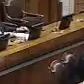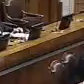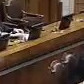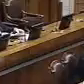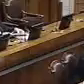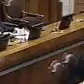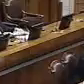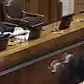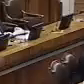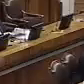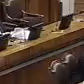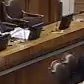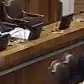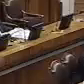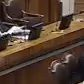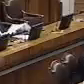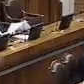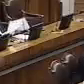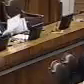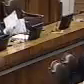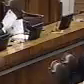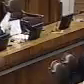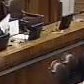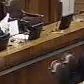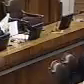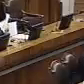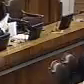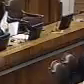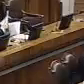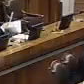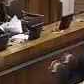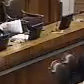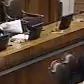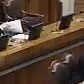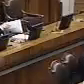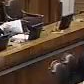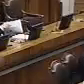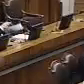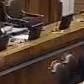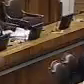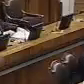¡El partido socialista decidiré!